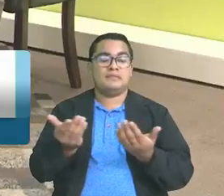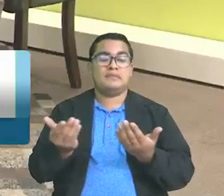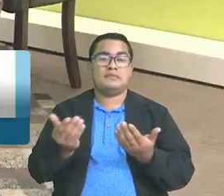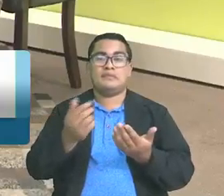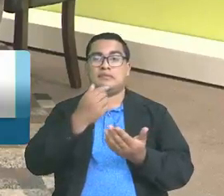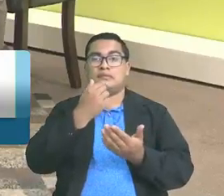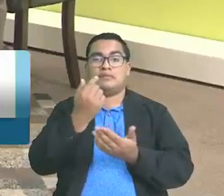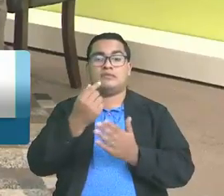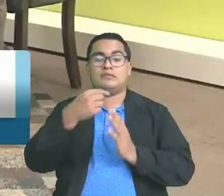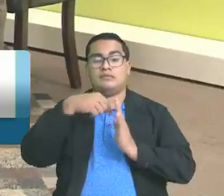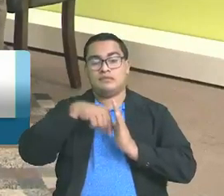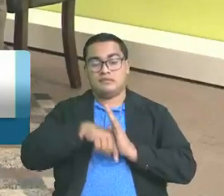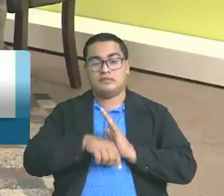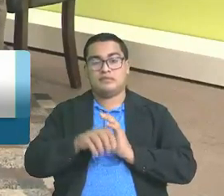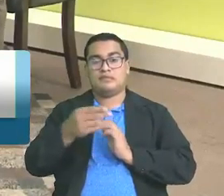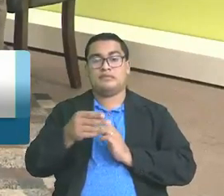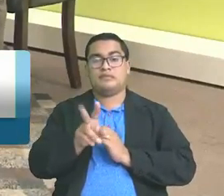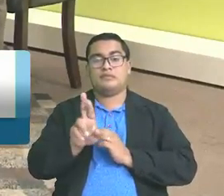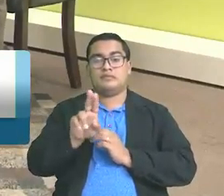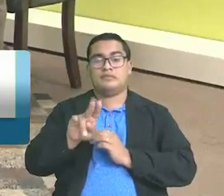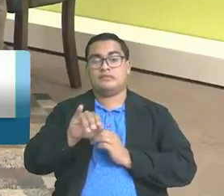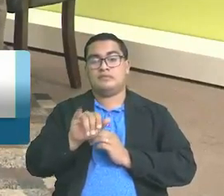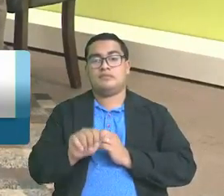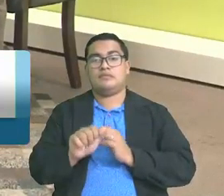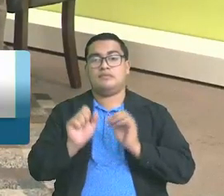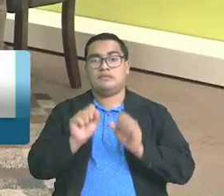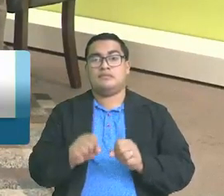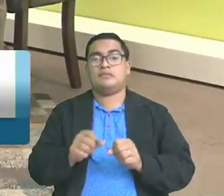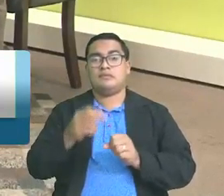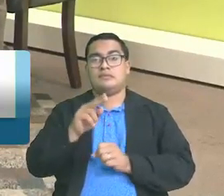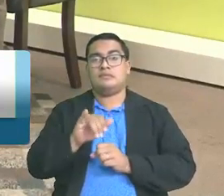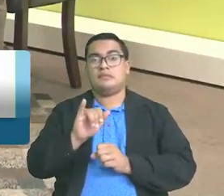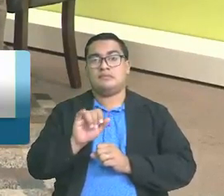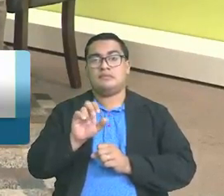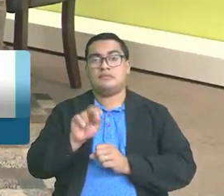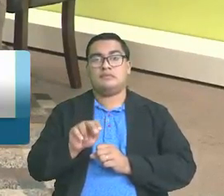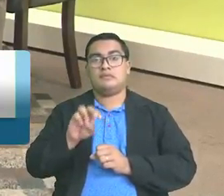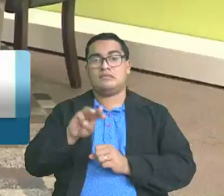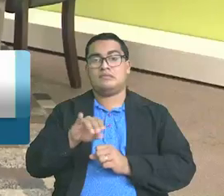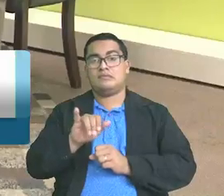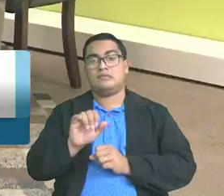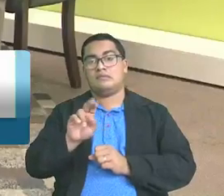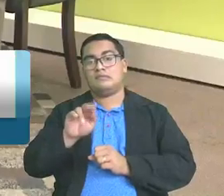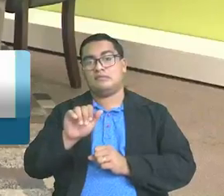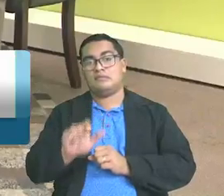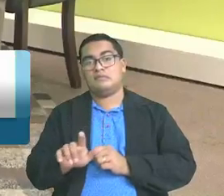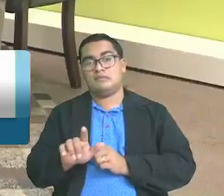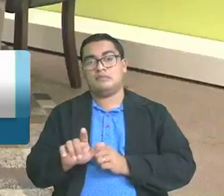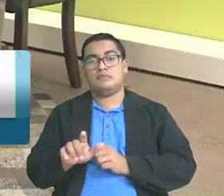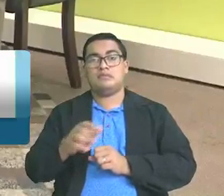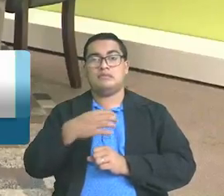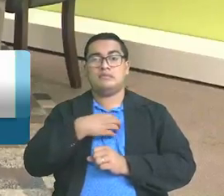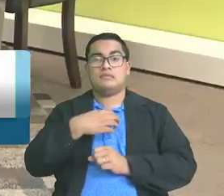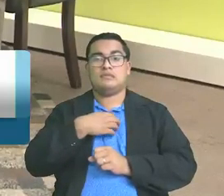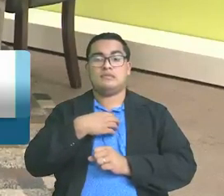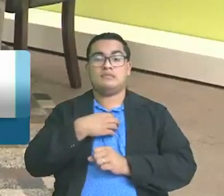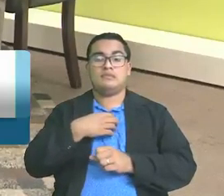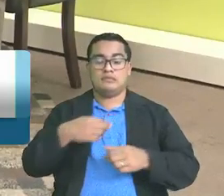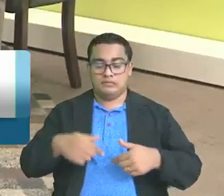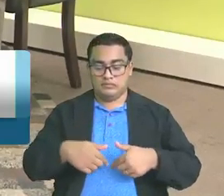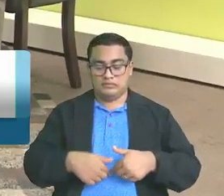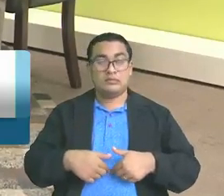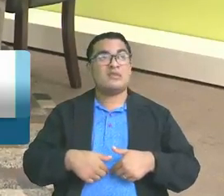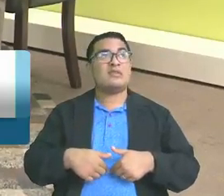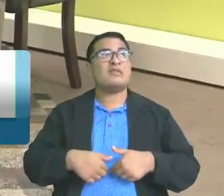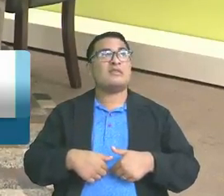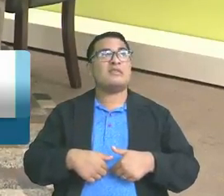que haya dentro de la hernia, puede ser la hernia inguinal o hidrocele, que es líquido dentro del testículo. Y en el ombligo,